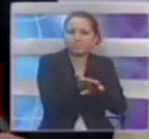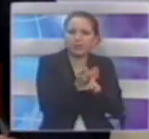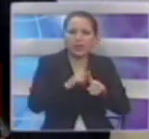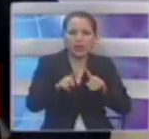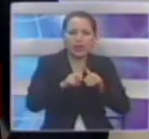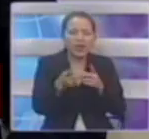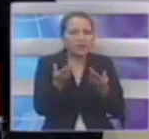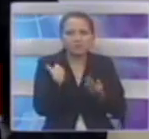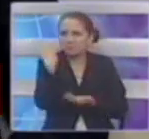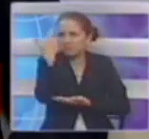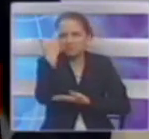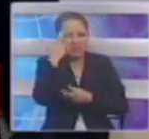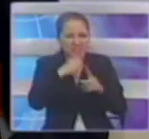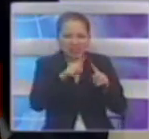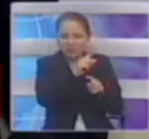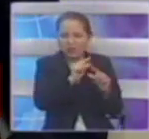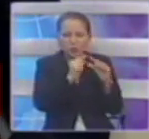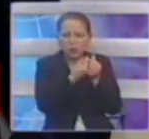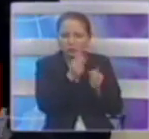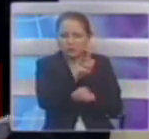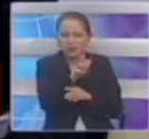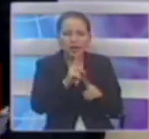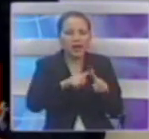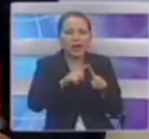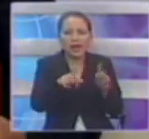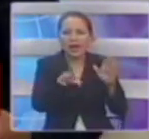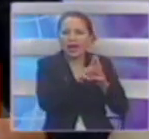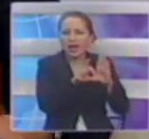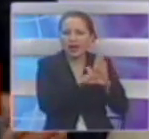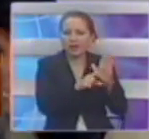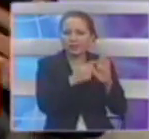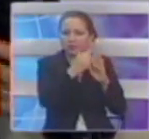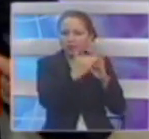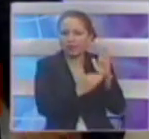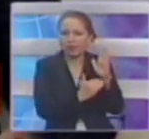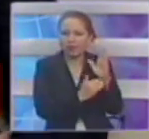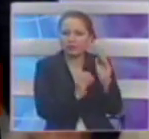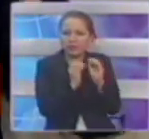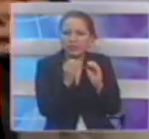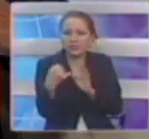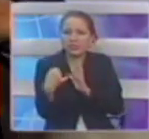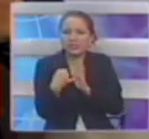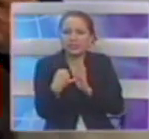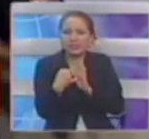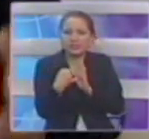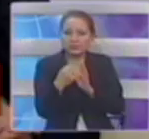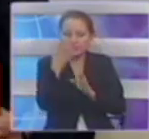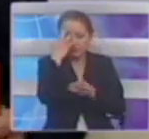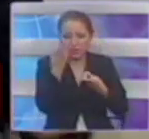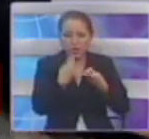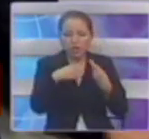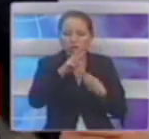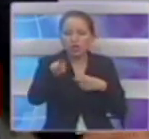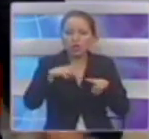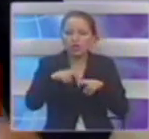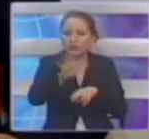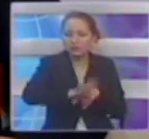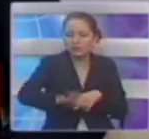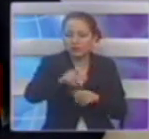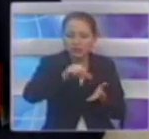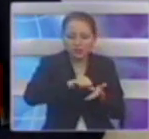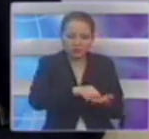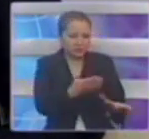diferentes circunstancias varias leyes que crean más impuestos para el común de los ciudadanos, pero ellos no pueden